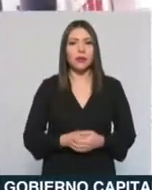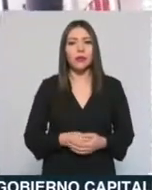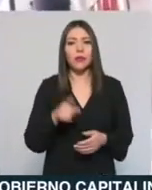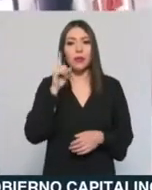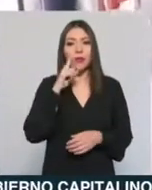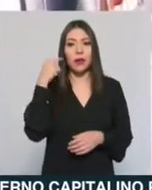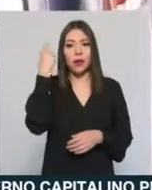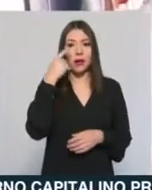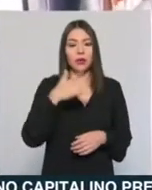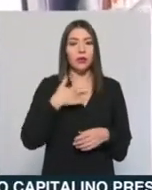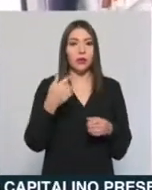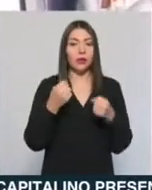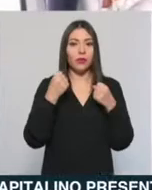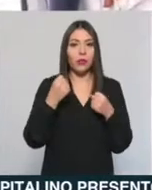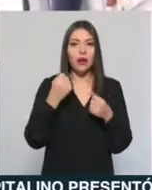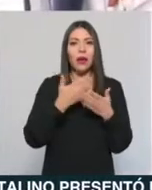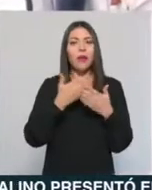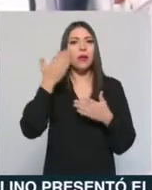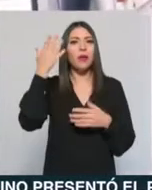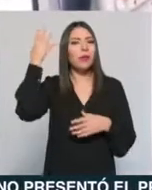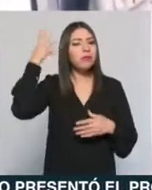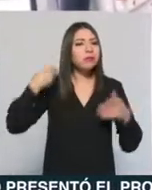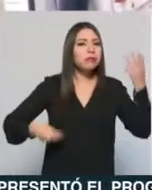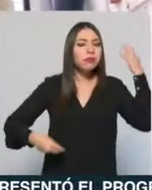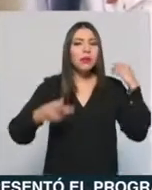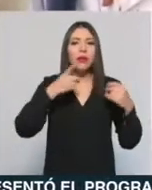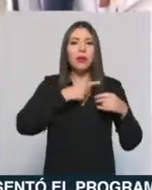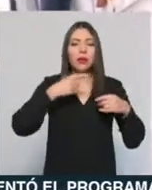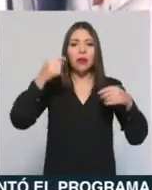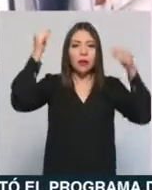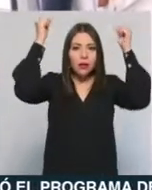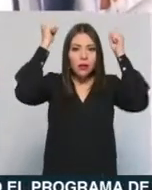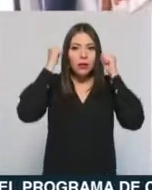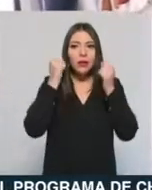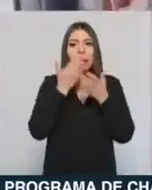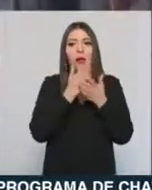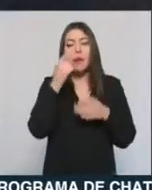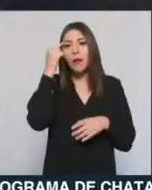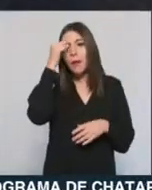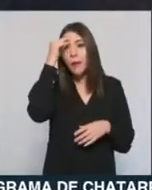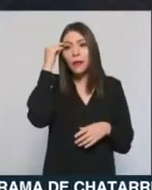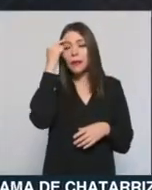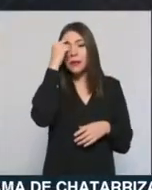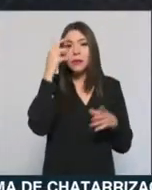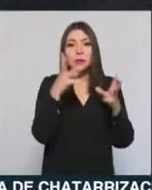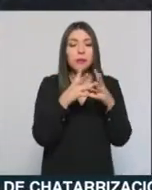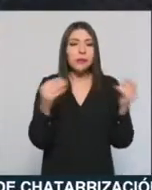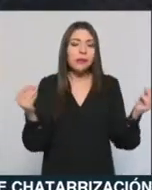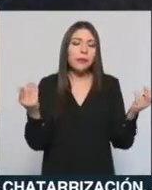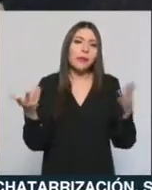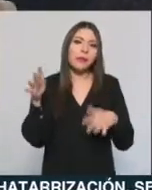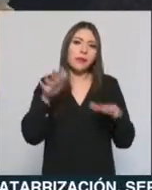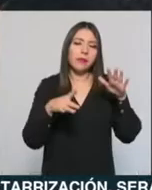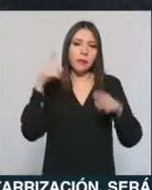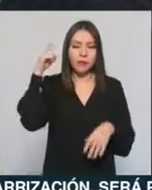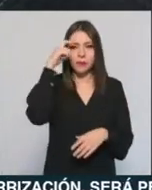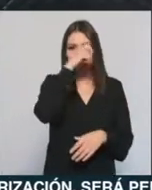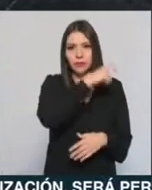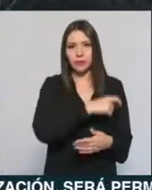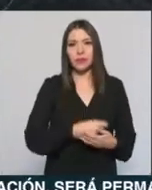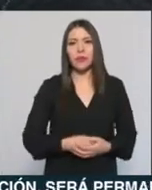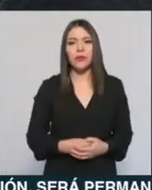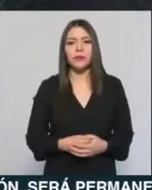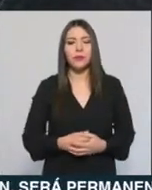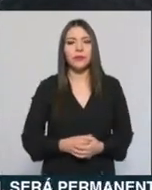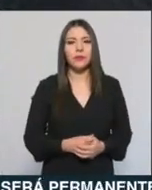tengan el cabello y que tengan que utilizar pelucas, uh-huh, y todavía no tener cejas, claro, pues obviamente es complicado, ¿no? Sí. Entonces aquí lo